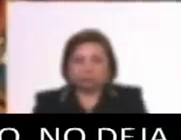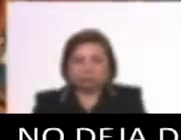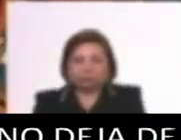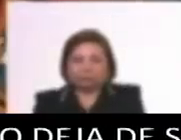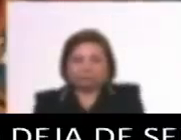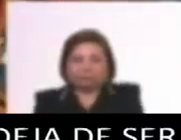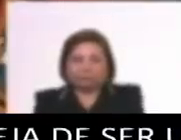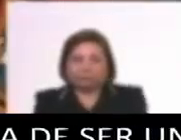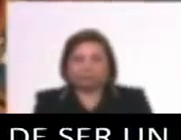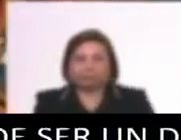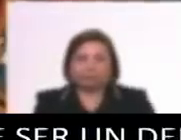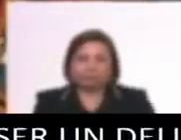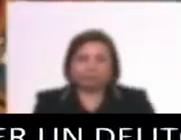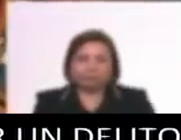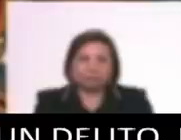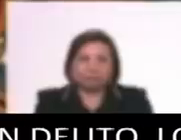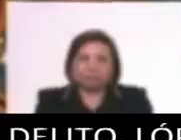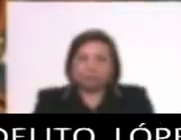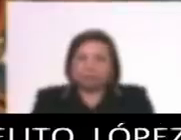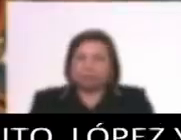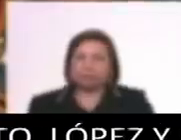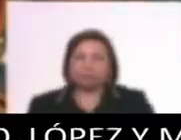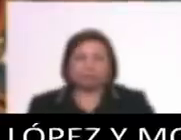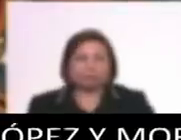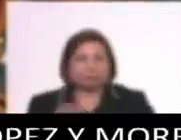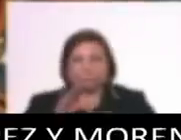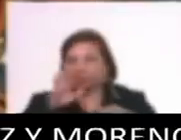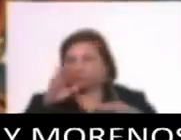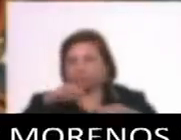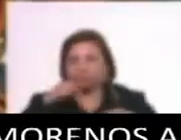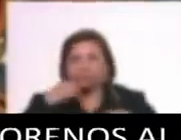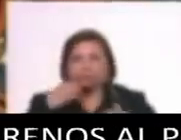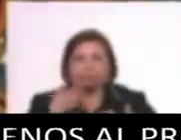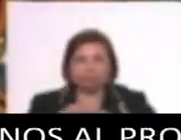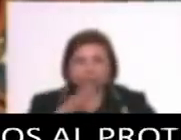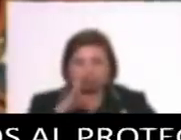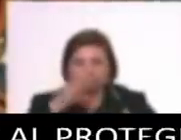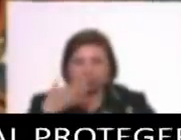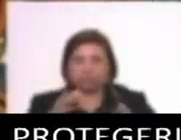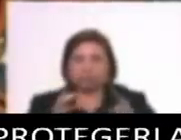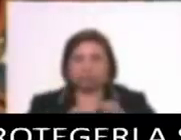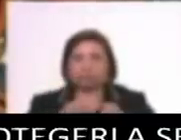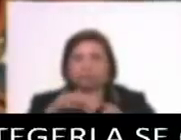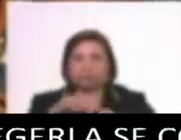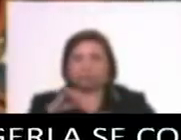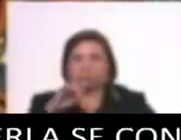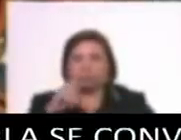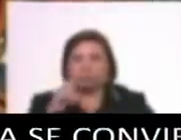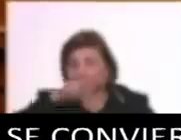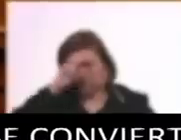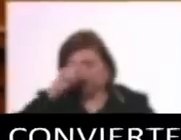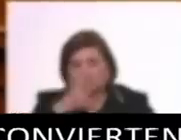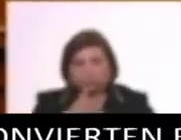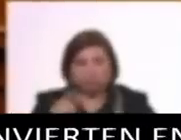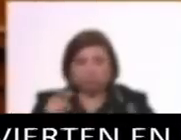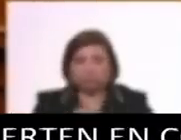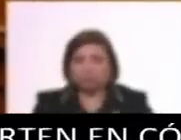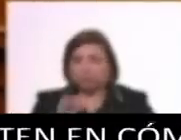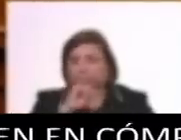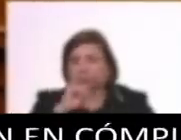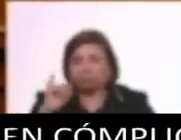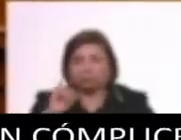por la Constitución, por sucesión constitucional. También piden adelanto elecciones, también piden cierre del Congreso, también